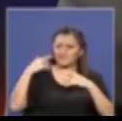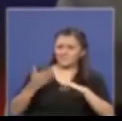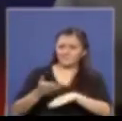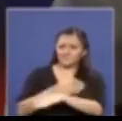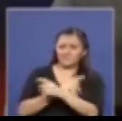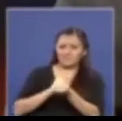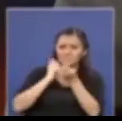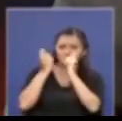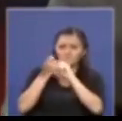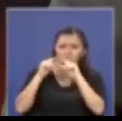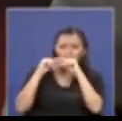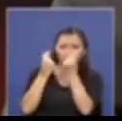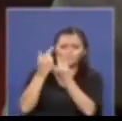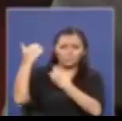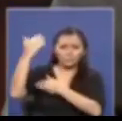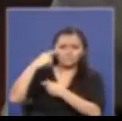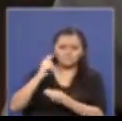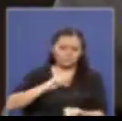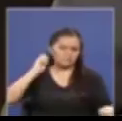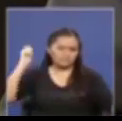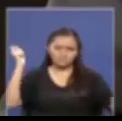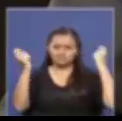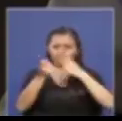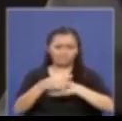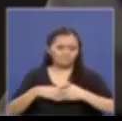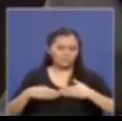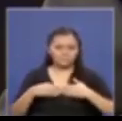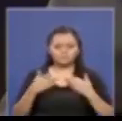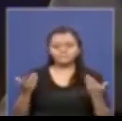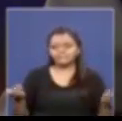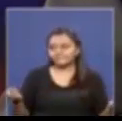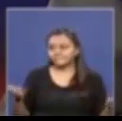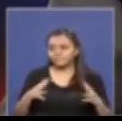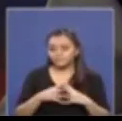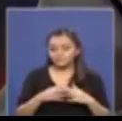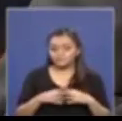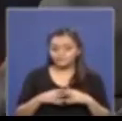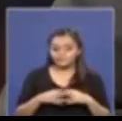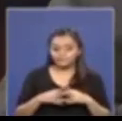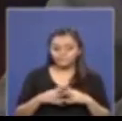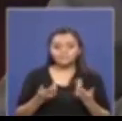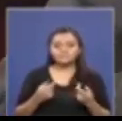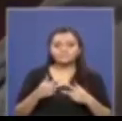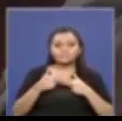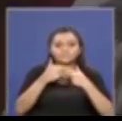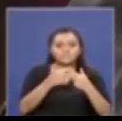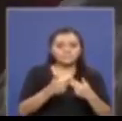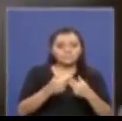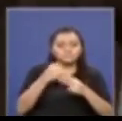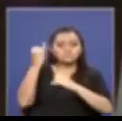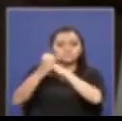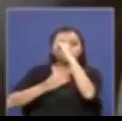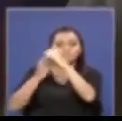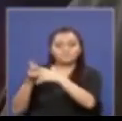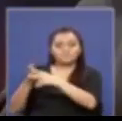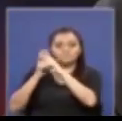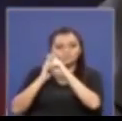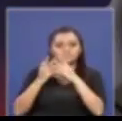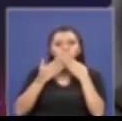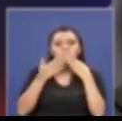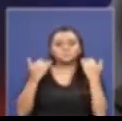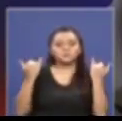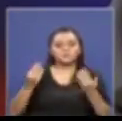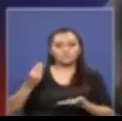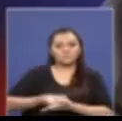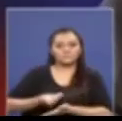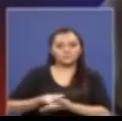dura tiene beneficios, se controla la inflación, se pueden hacer inversiones a largo plazo, préstamos a largo plazo. Para inversionistas extranjeros es mejor